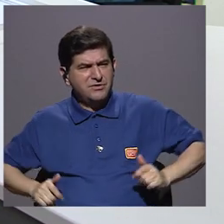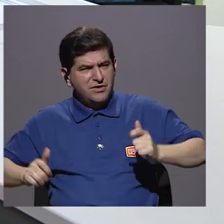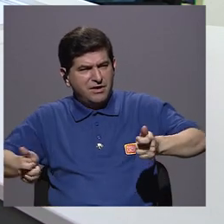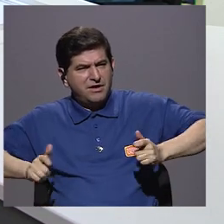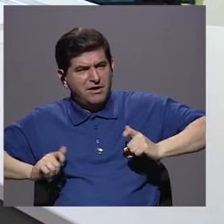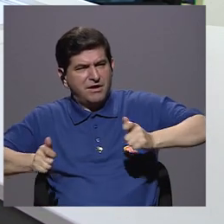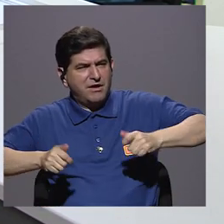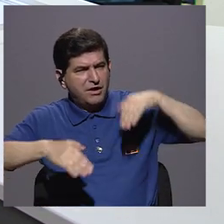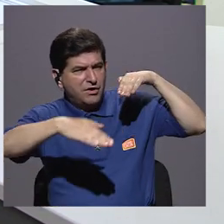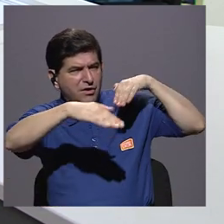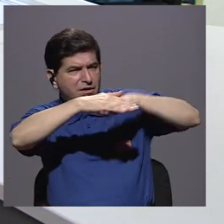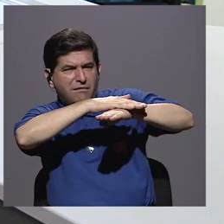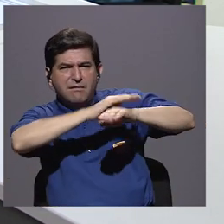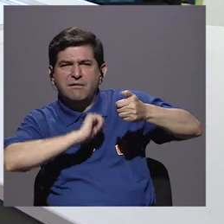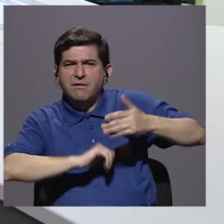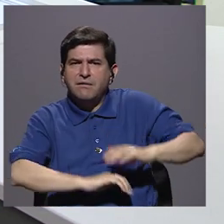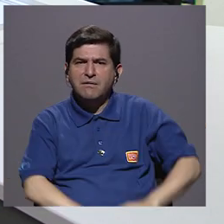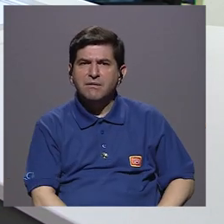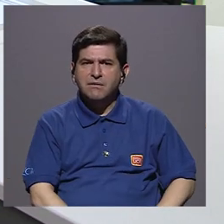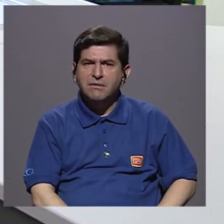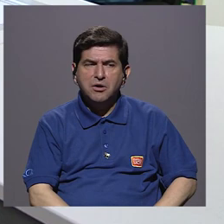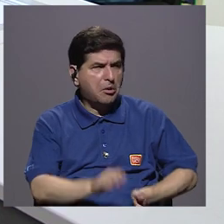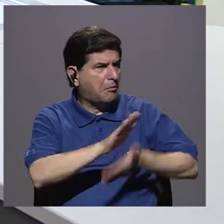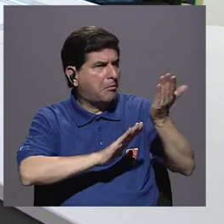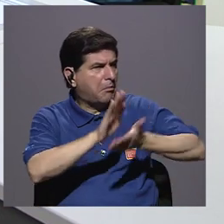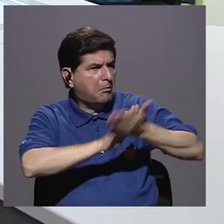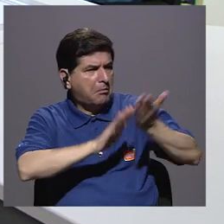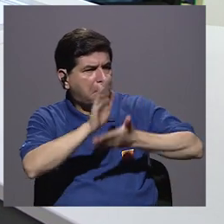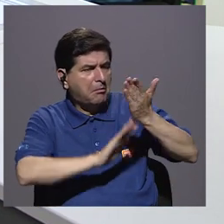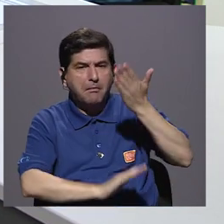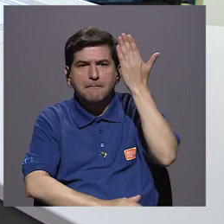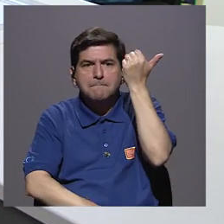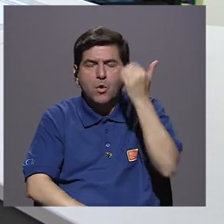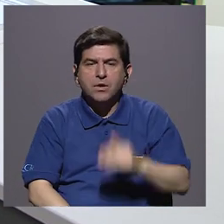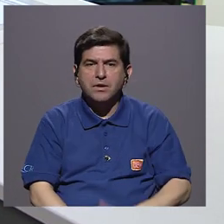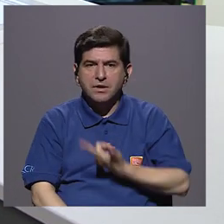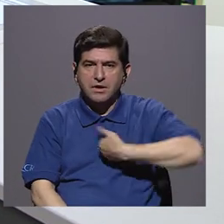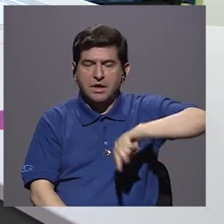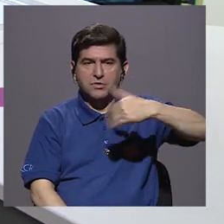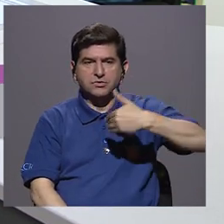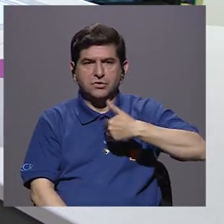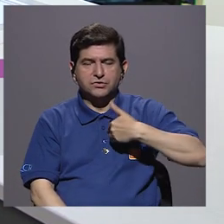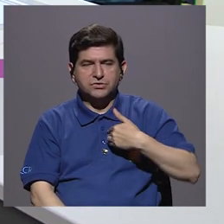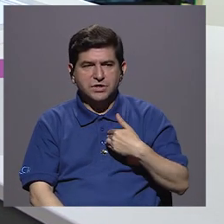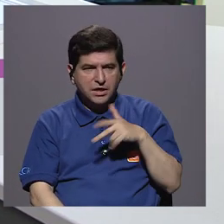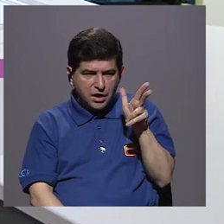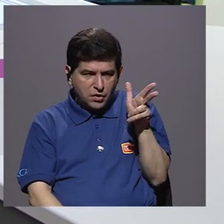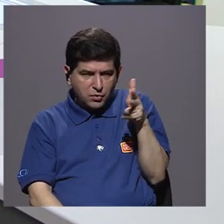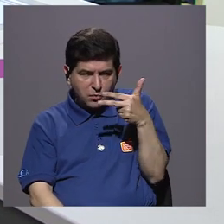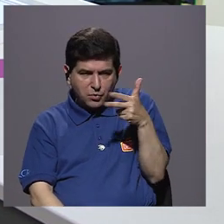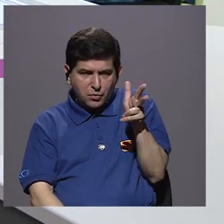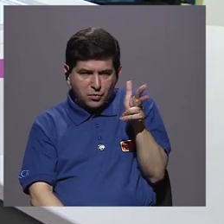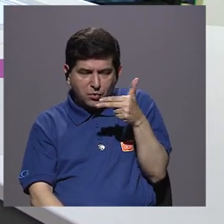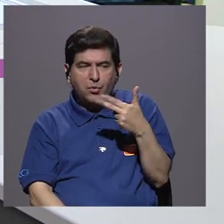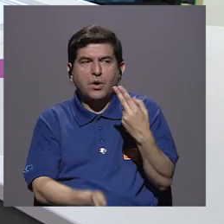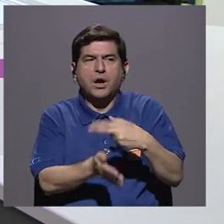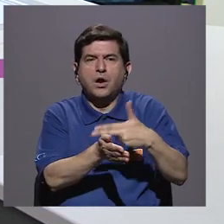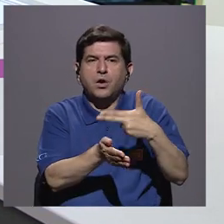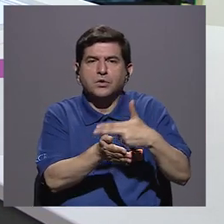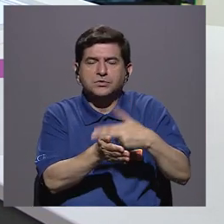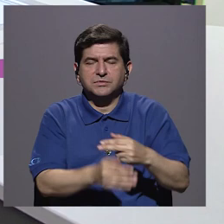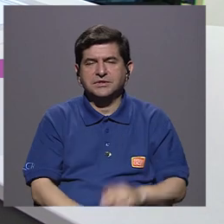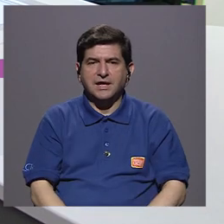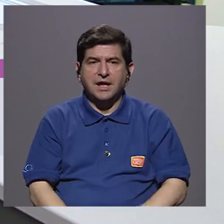sillas de ruedas al cajón y se están yendo. Entonces, ¿por qué? ¿Por qué? Porque nosotros tenemos cámaras de seguridad en los